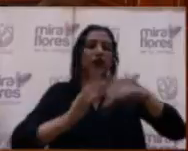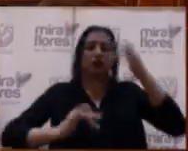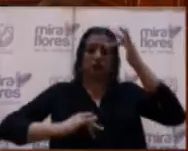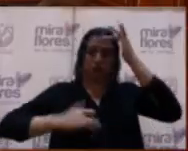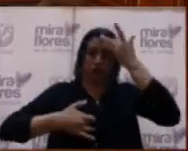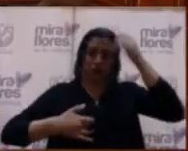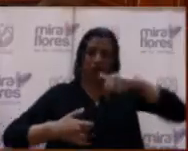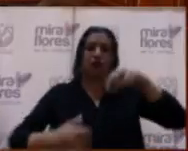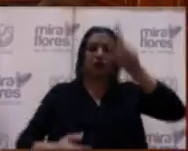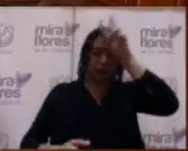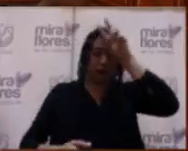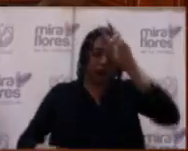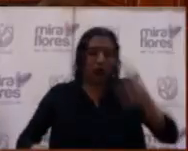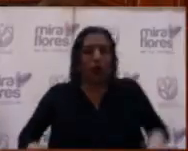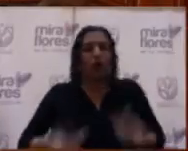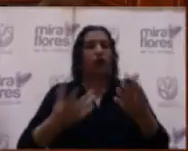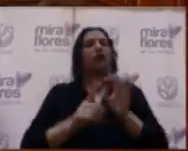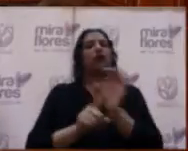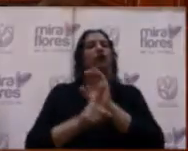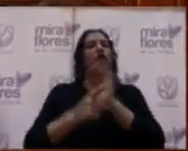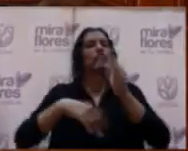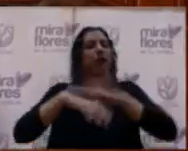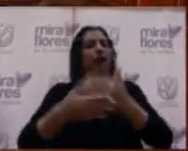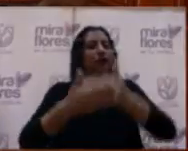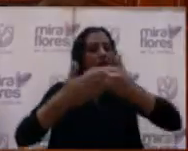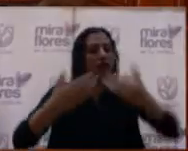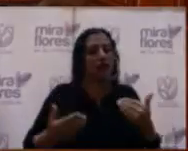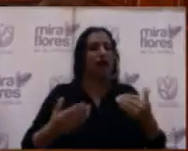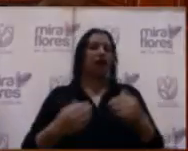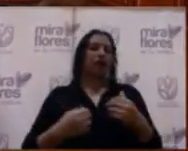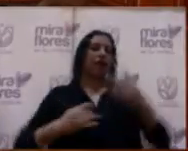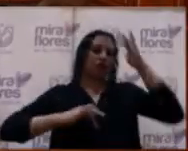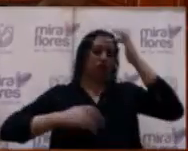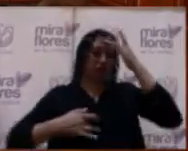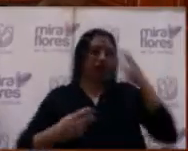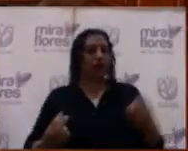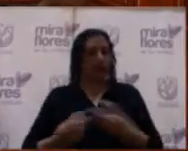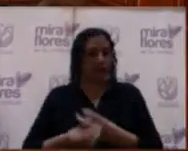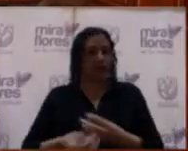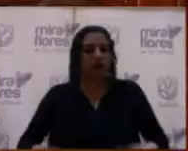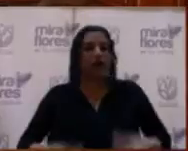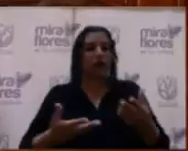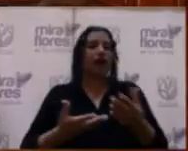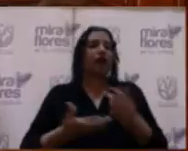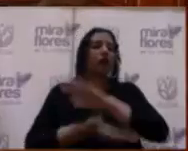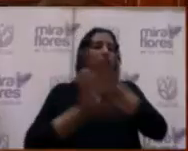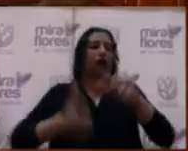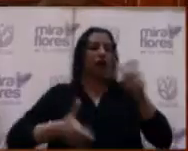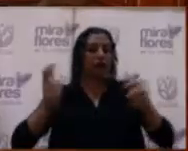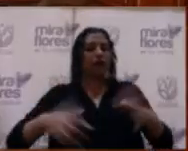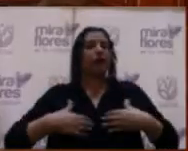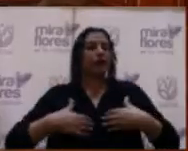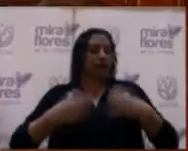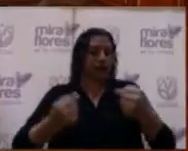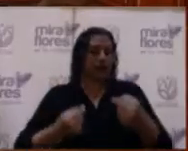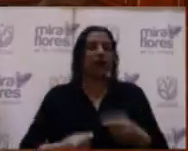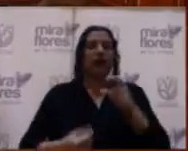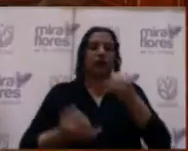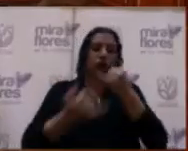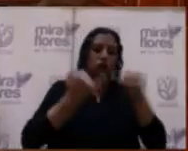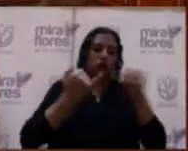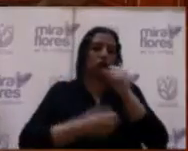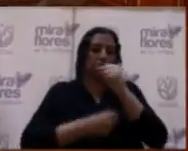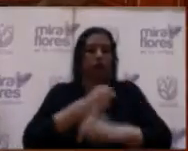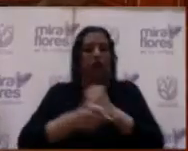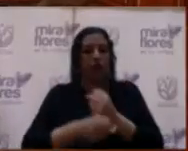nuestro país, brindando una cultura preventiva de cáncer y hábitos de vida saludable en la población. Así, en los últimos